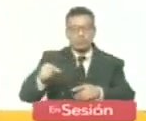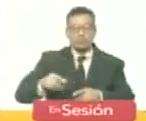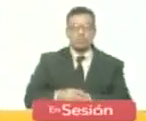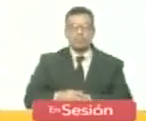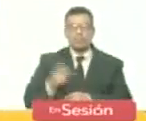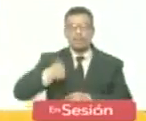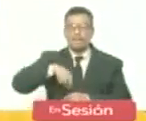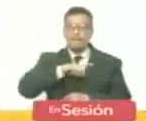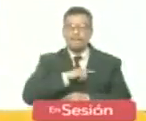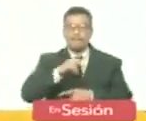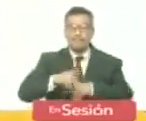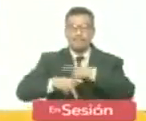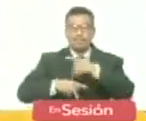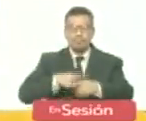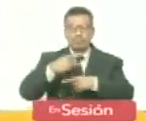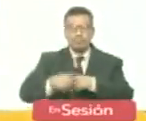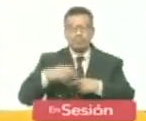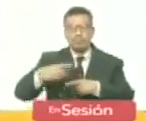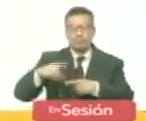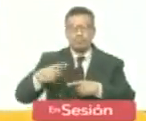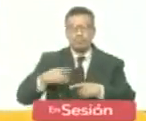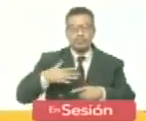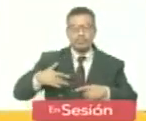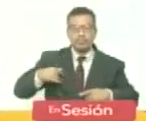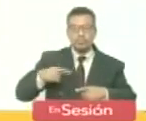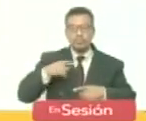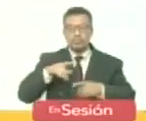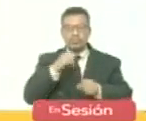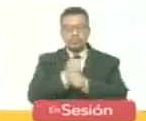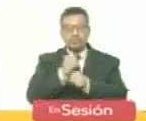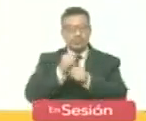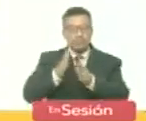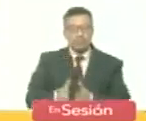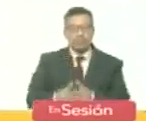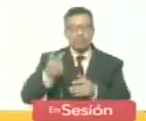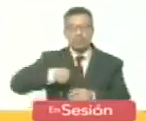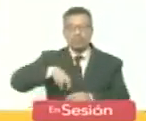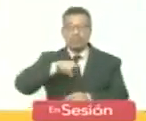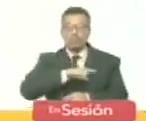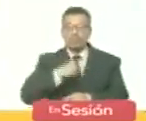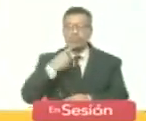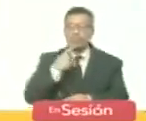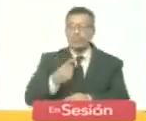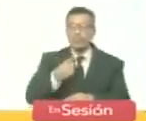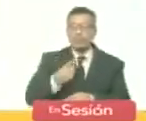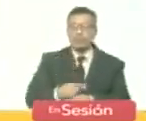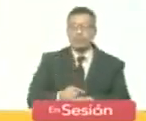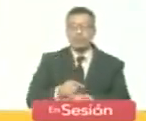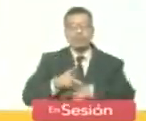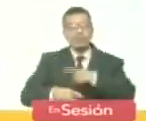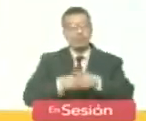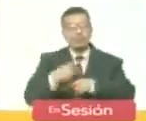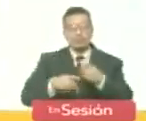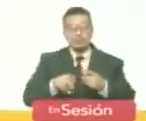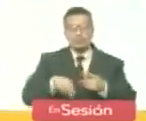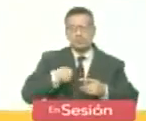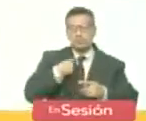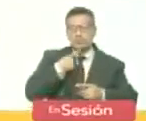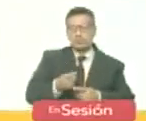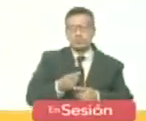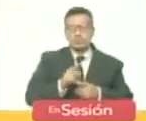estamos hablando de la progresividad de derechos tan sensibles como el derecho de los trabajadores. Nosotros estamos hablando que la progresividad